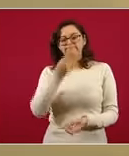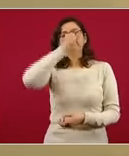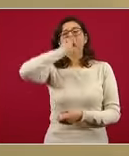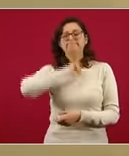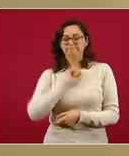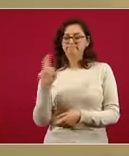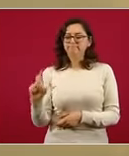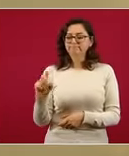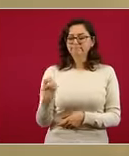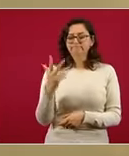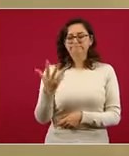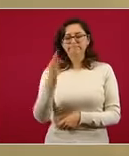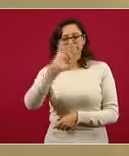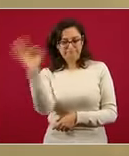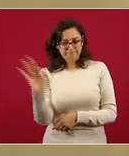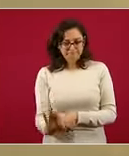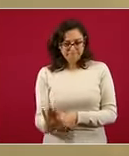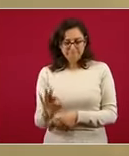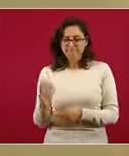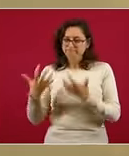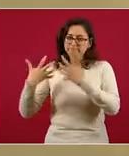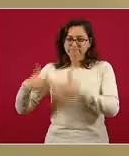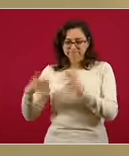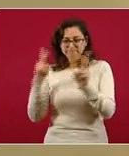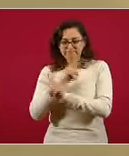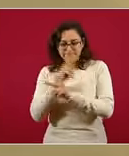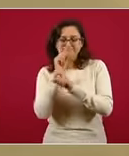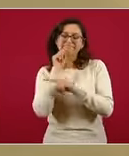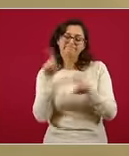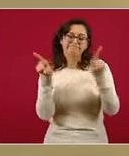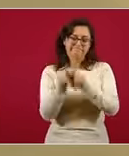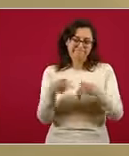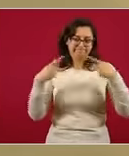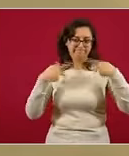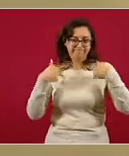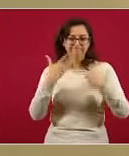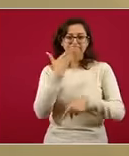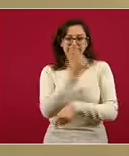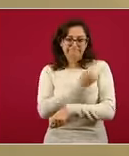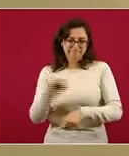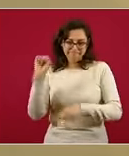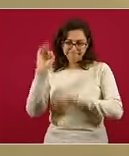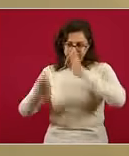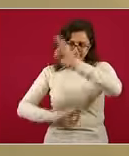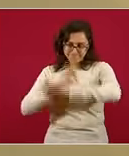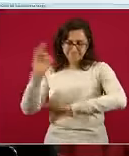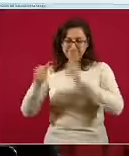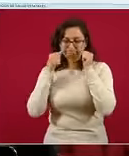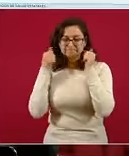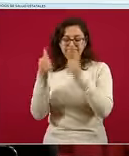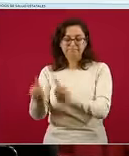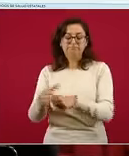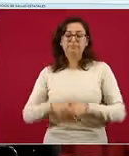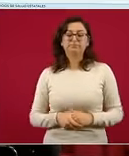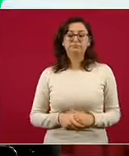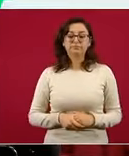respirador mecánico y con el personal para atender a las personas que requieren de cuidados críticos.